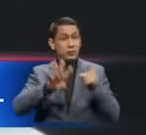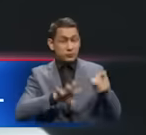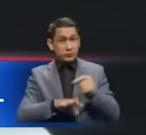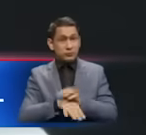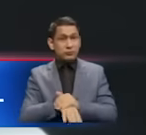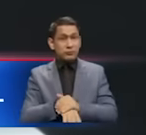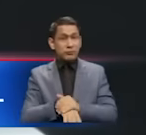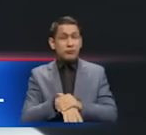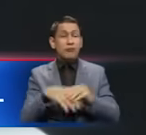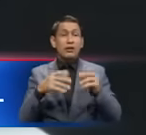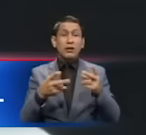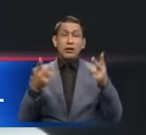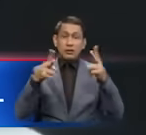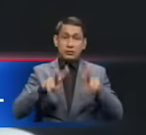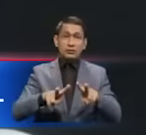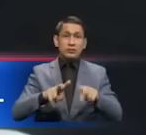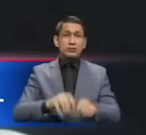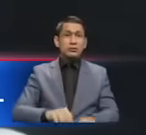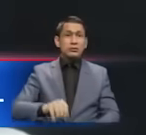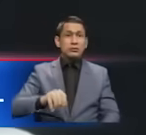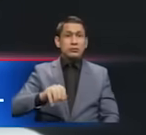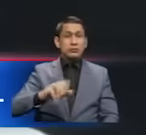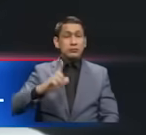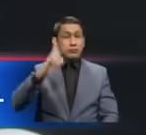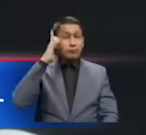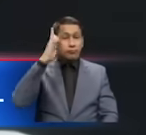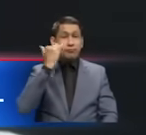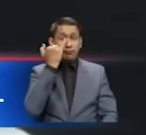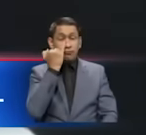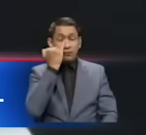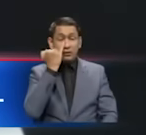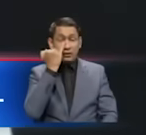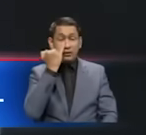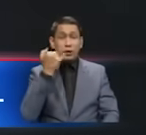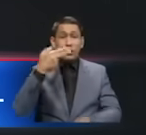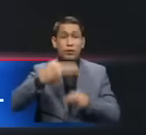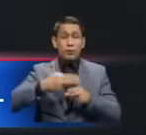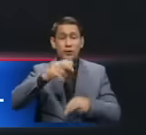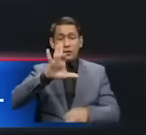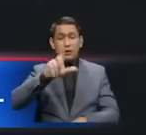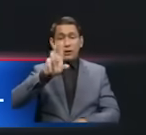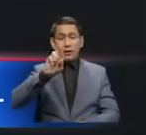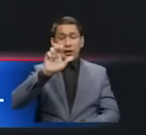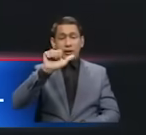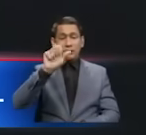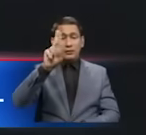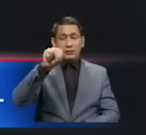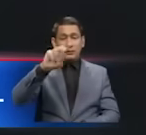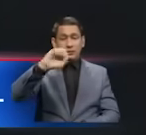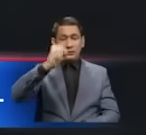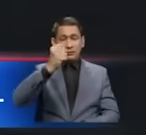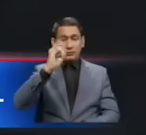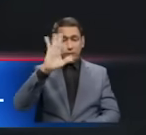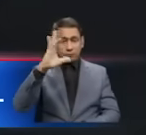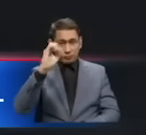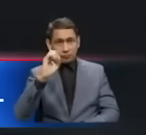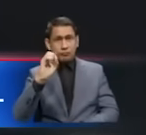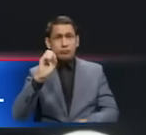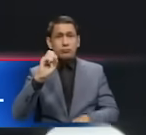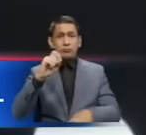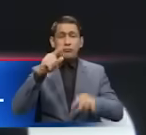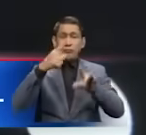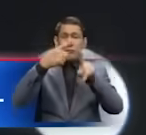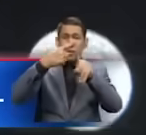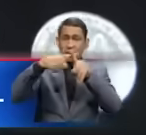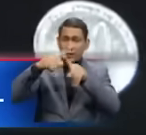Tránsito Amaguaya, lideresa indígena ecuatoriana. También otros personajes como Osvaldo Bayasamín, Jorge Icaza, el futbolista